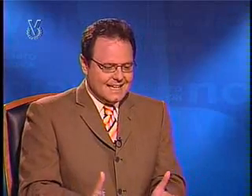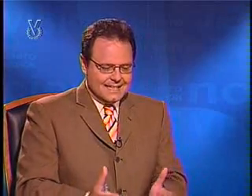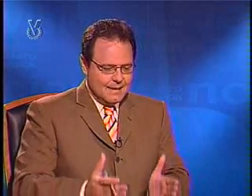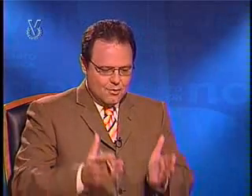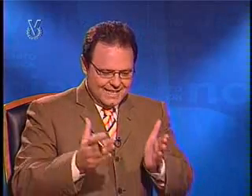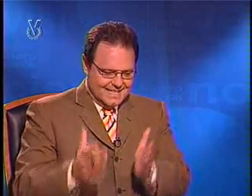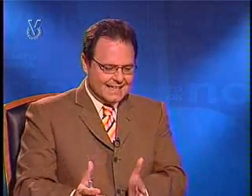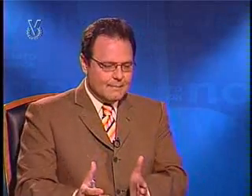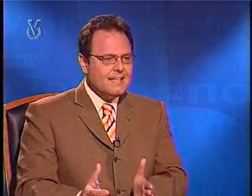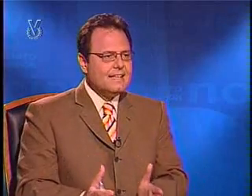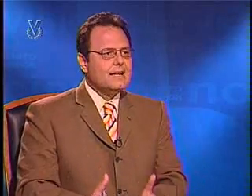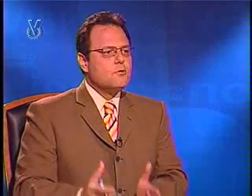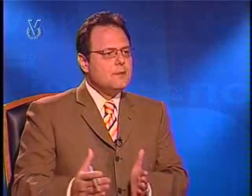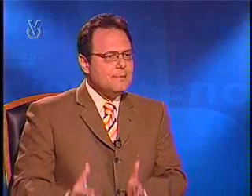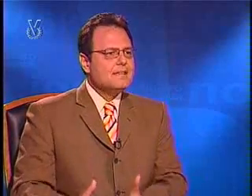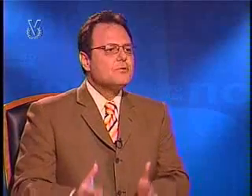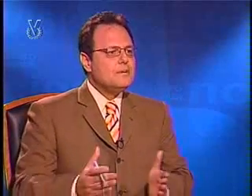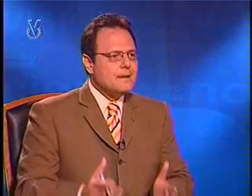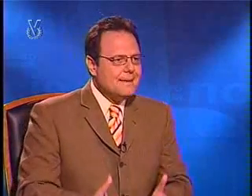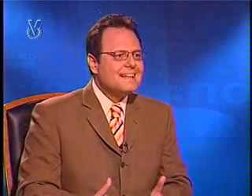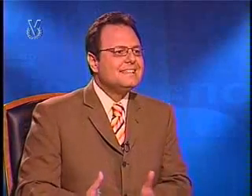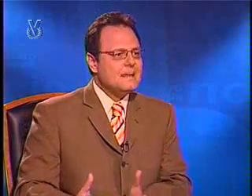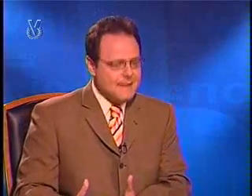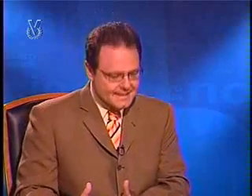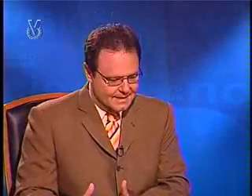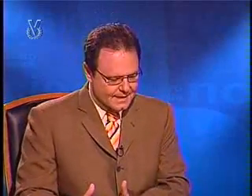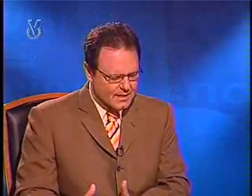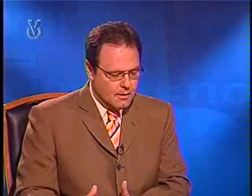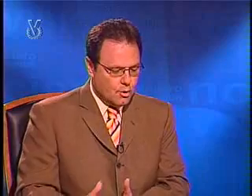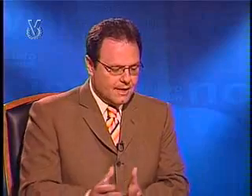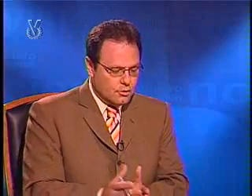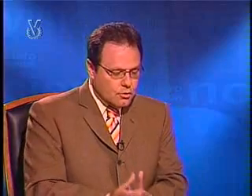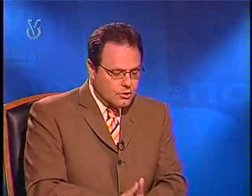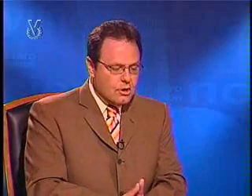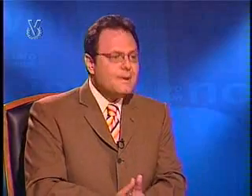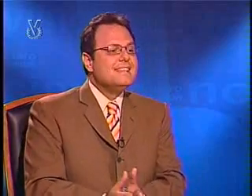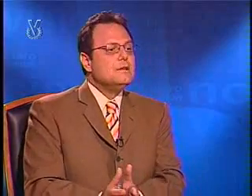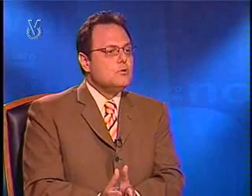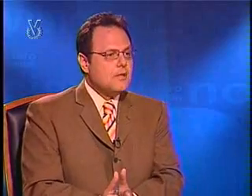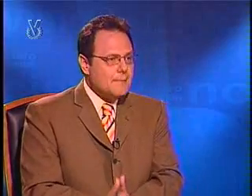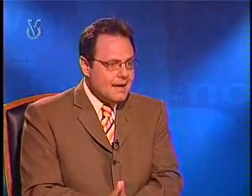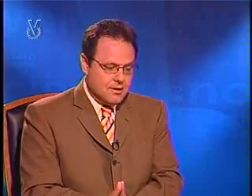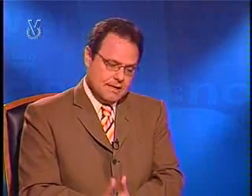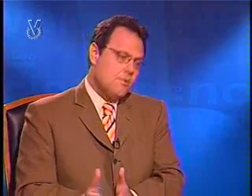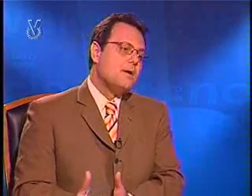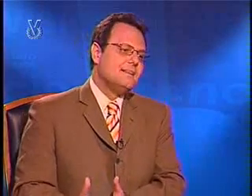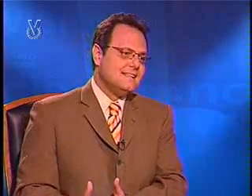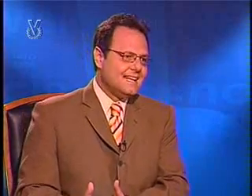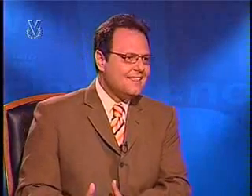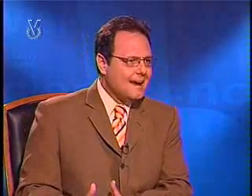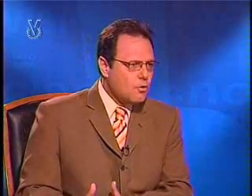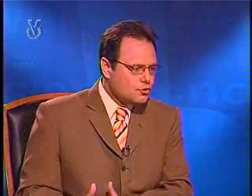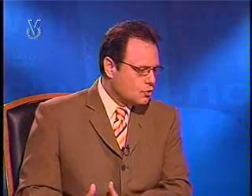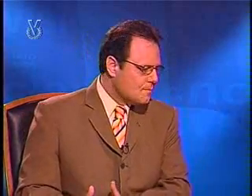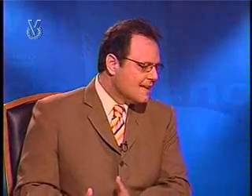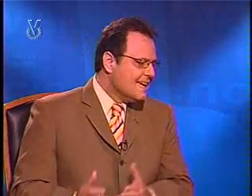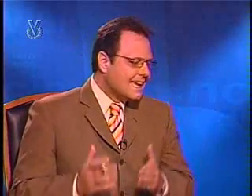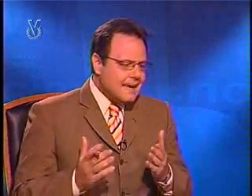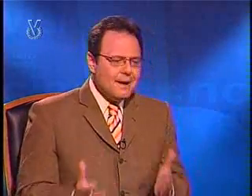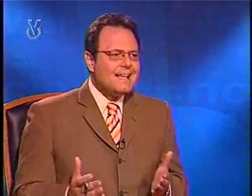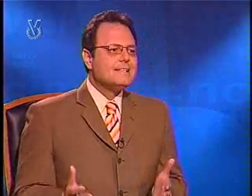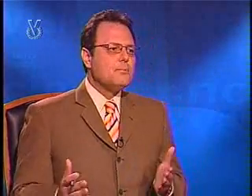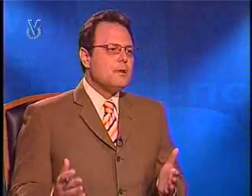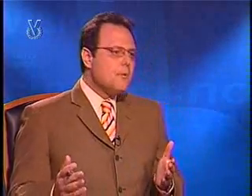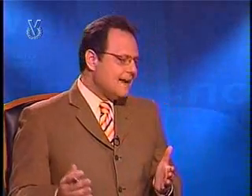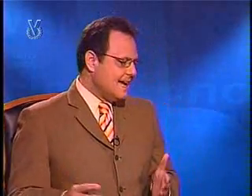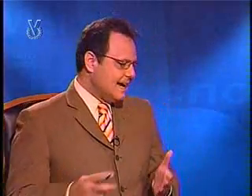y casi que estamos exactamente en el cumplimiento del primer trimestre. Porque esto ocurrió el 21 de mayo, estamos a 23 de agosto.